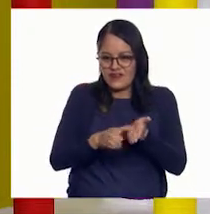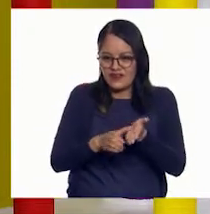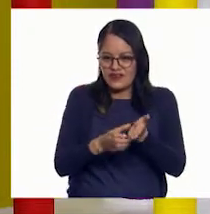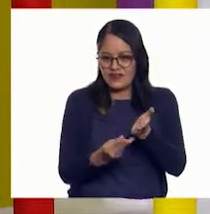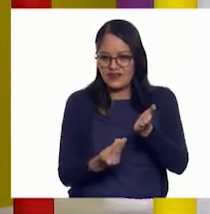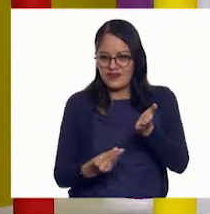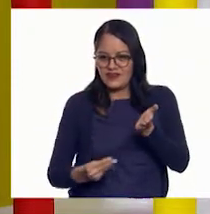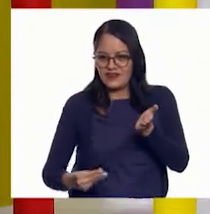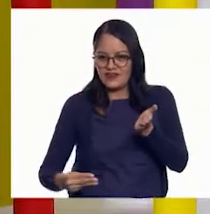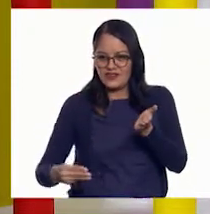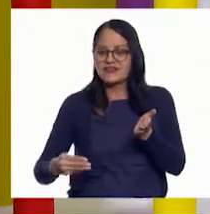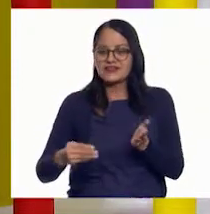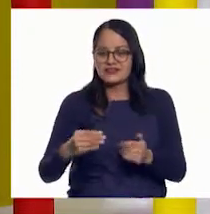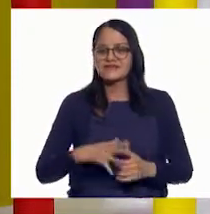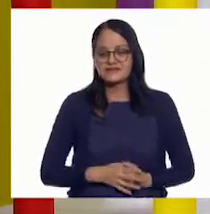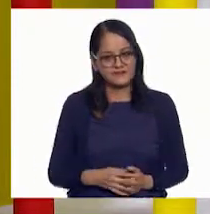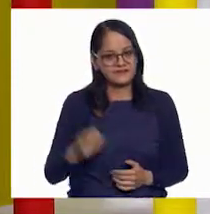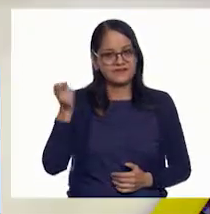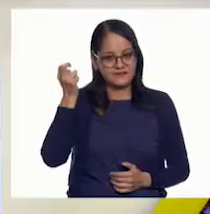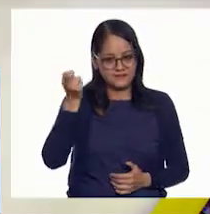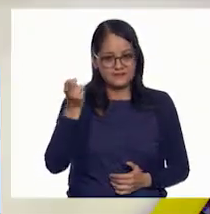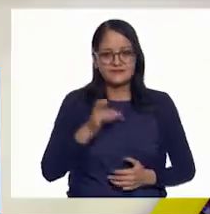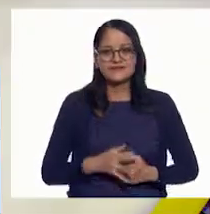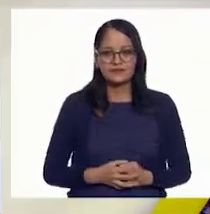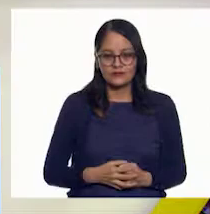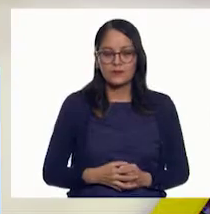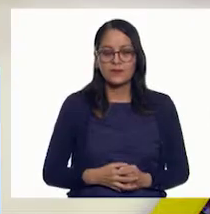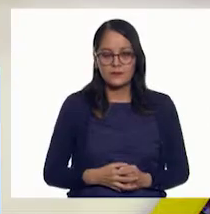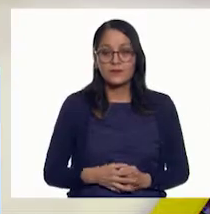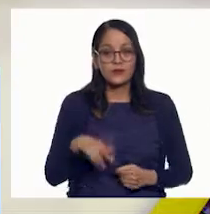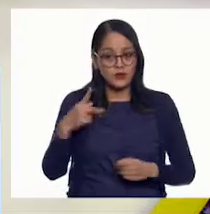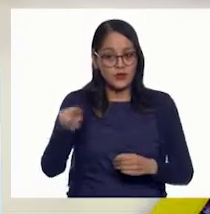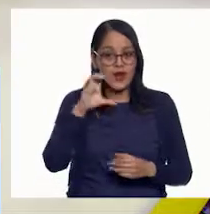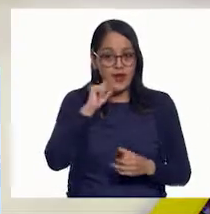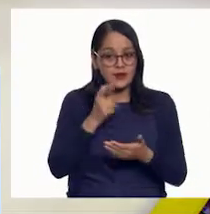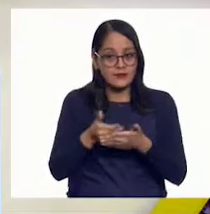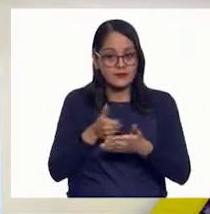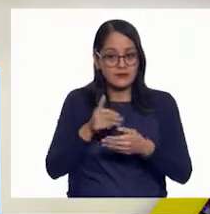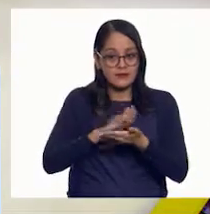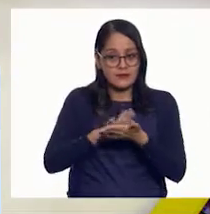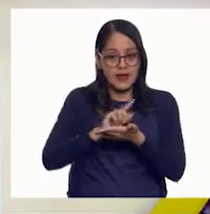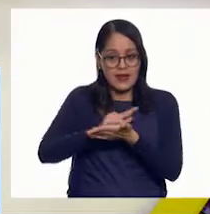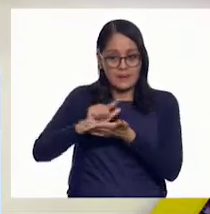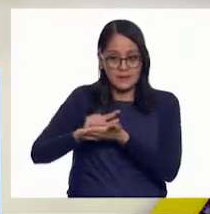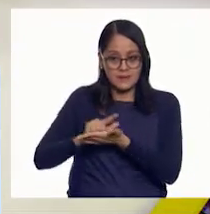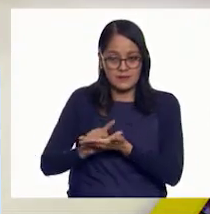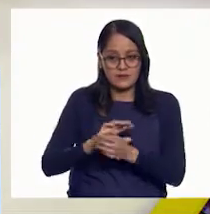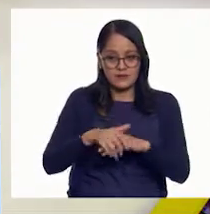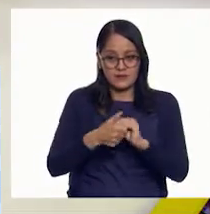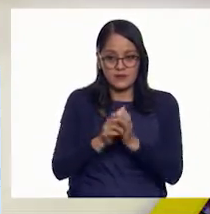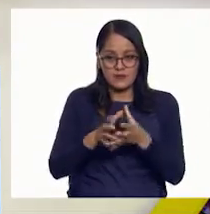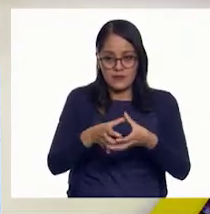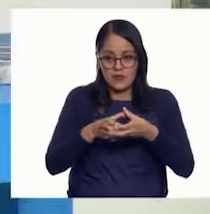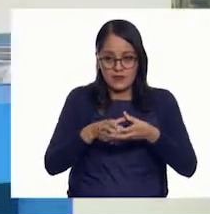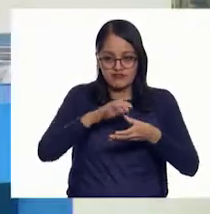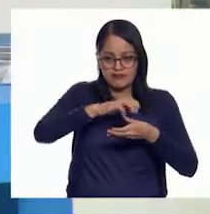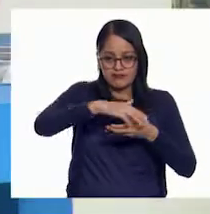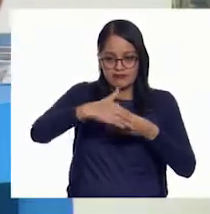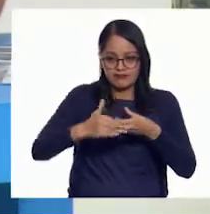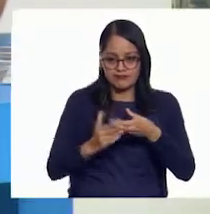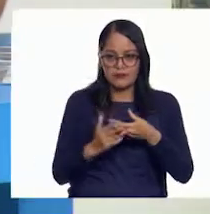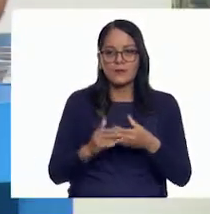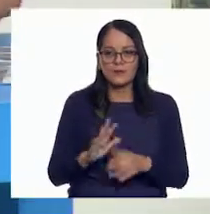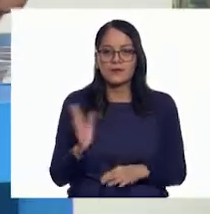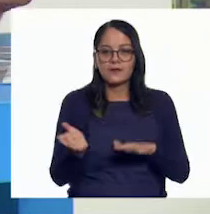va saliendo así la ralladura. Así es, así es. Lavamos muy bien nuestra naranja y la rallamos como dices tú. Y también tenemos